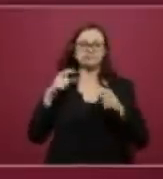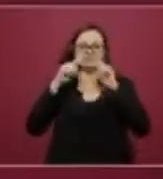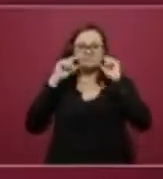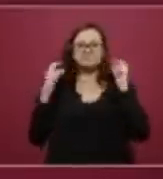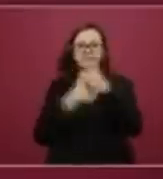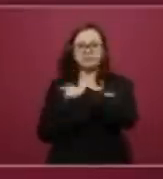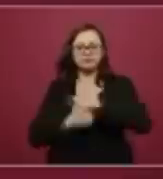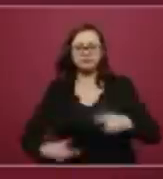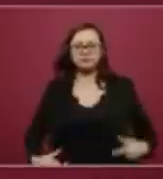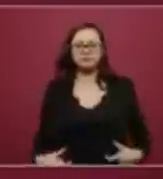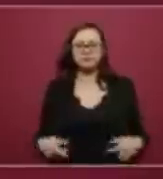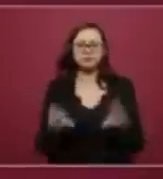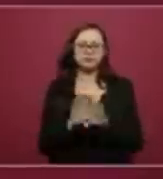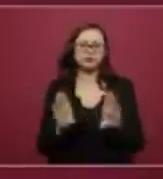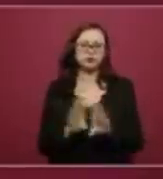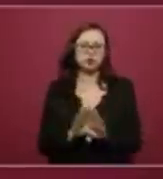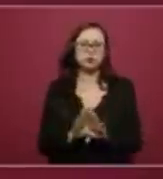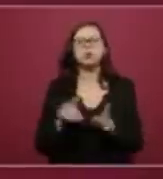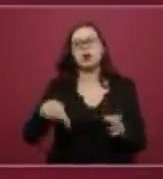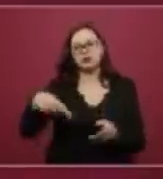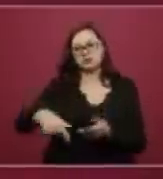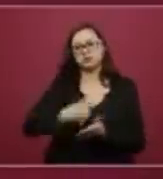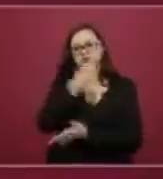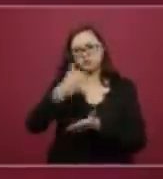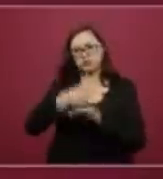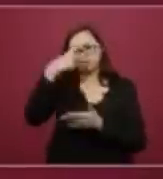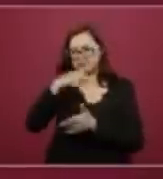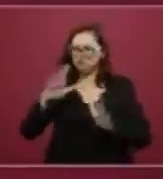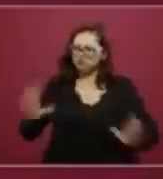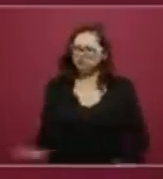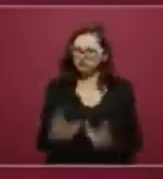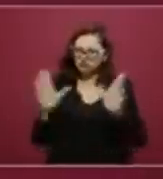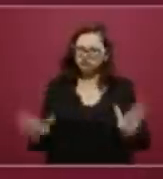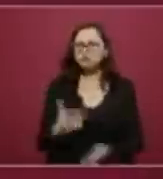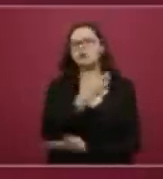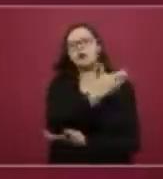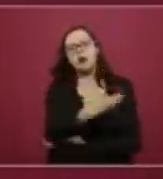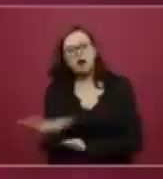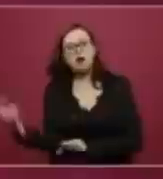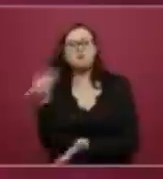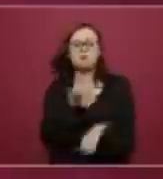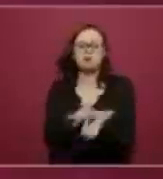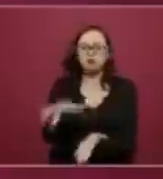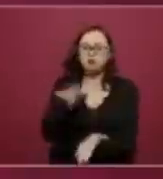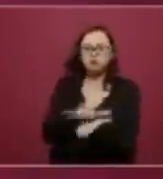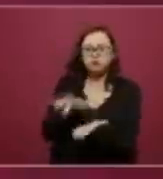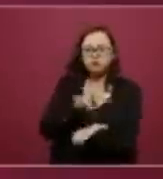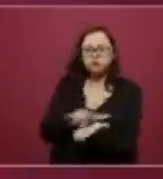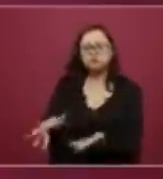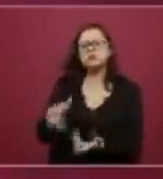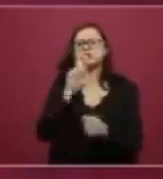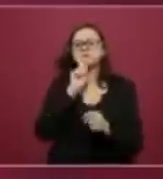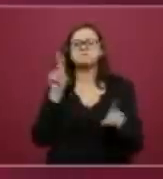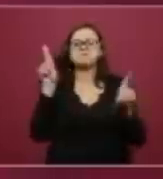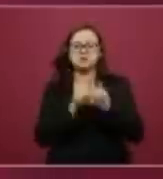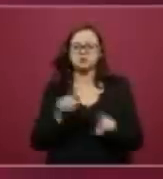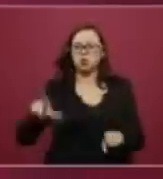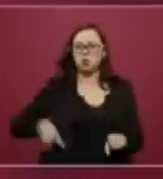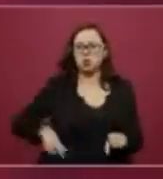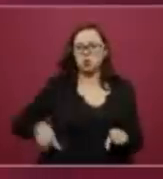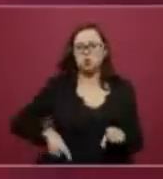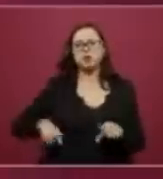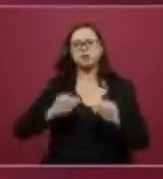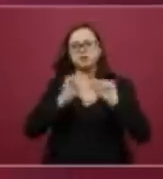está dando al campo en la Ciudad de México, además de todos los apoyos que está dando el gobierno de México en la